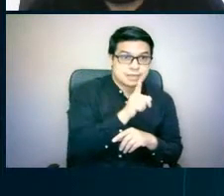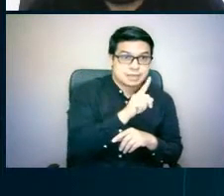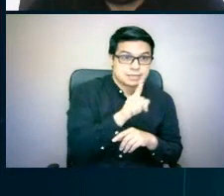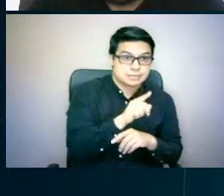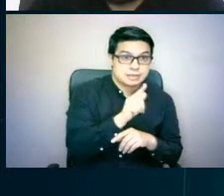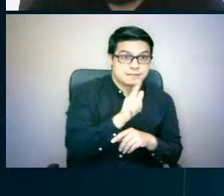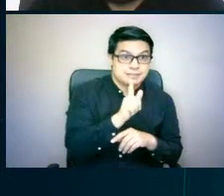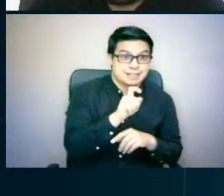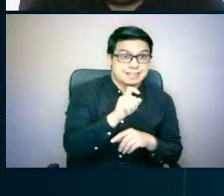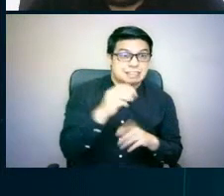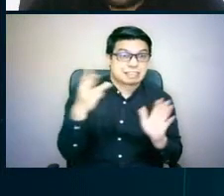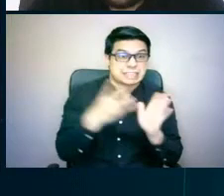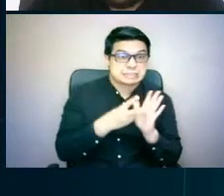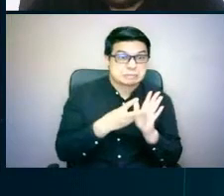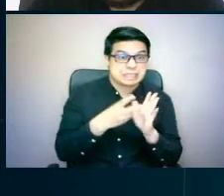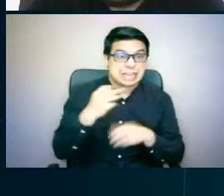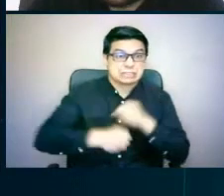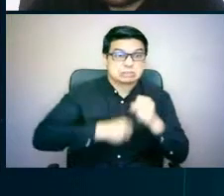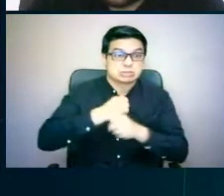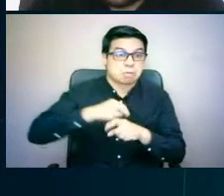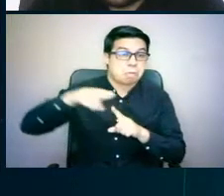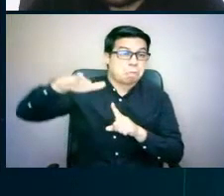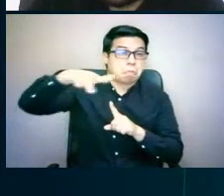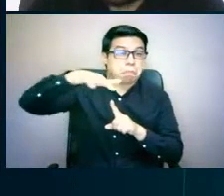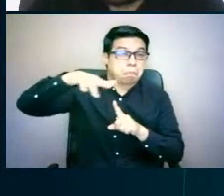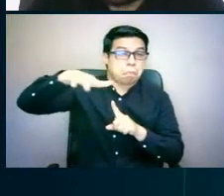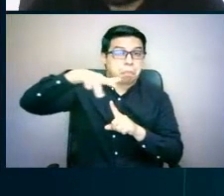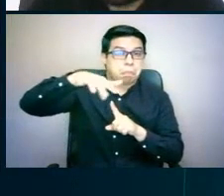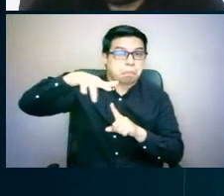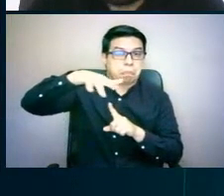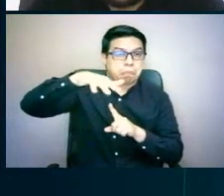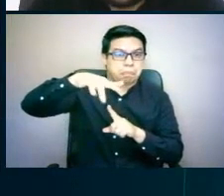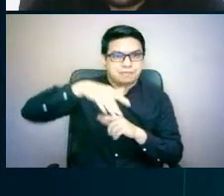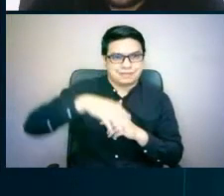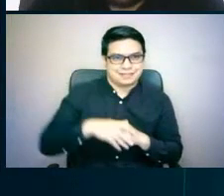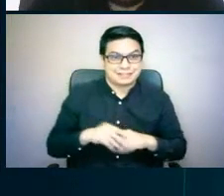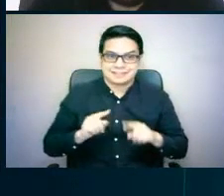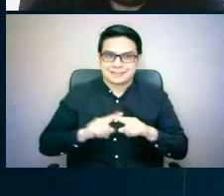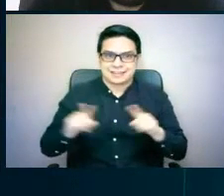atmósfera. Con ABB y con General Electric tenemos